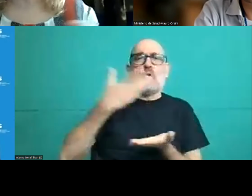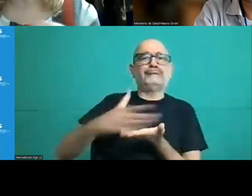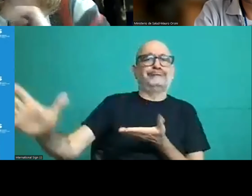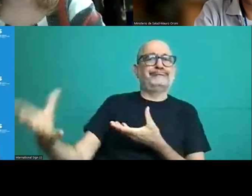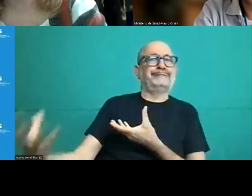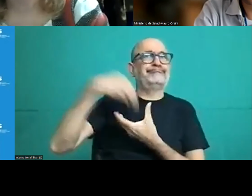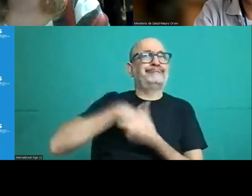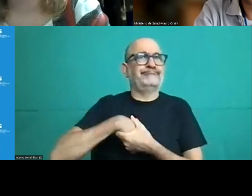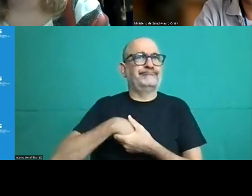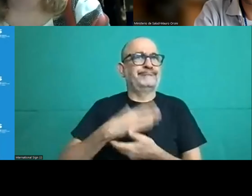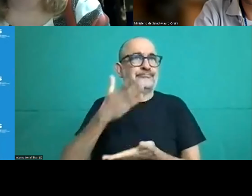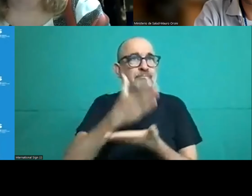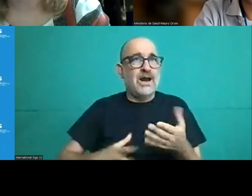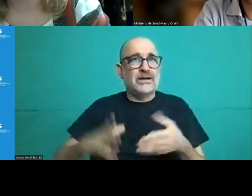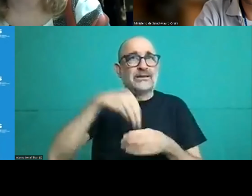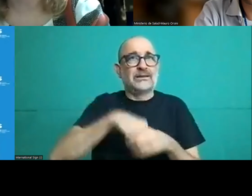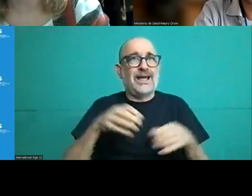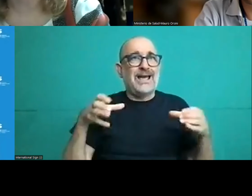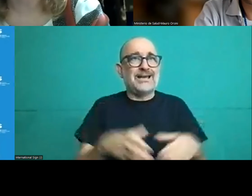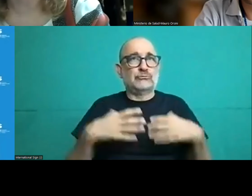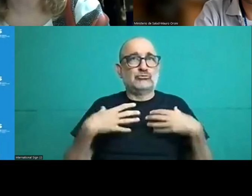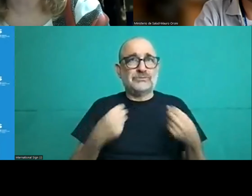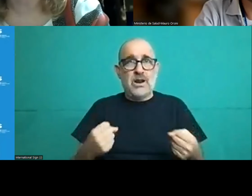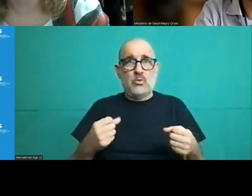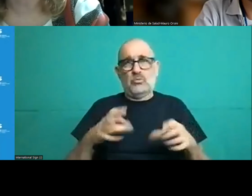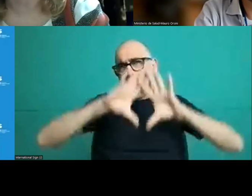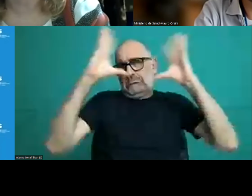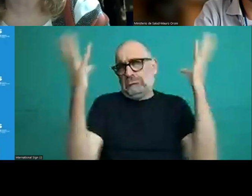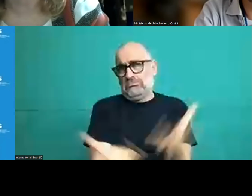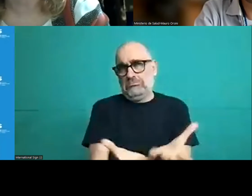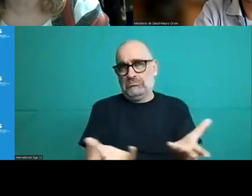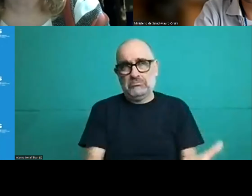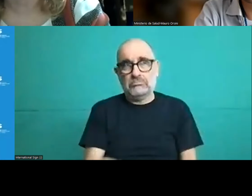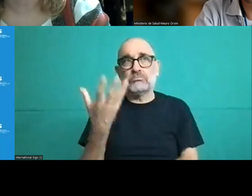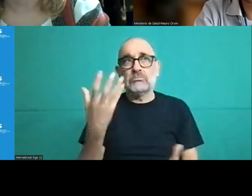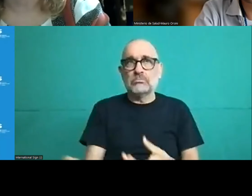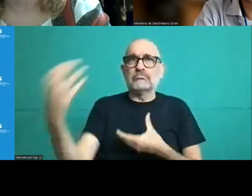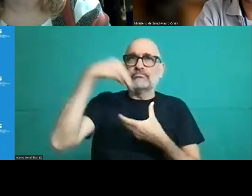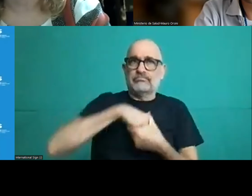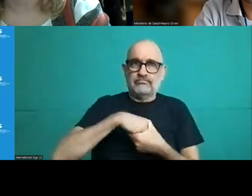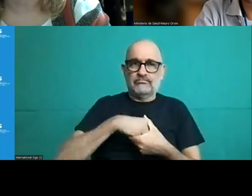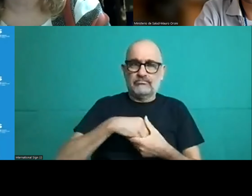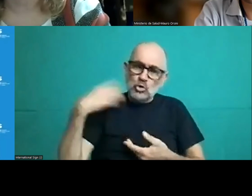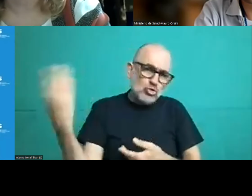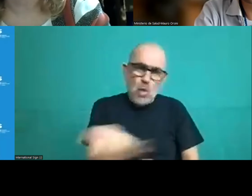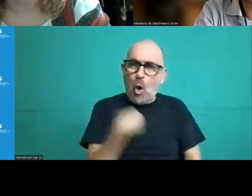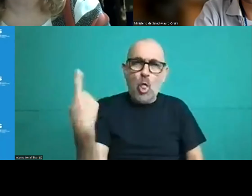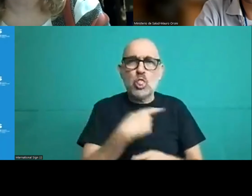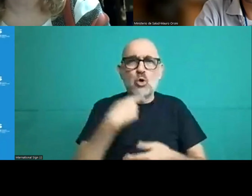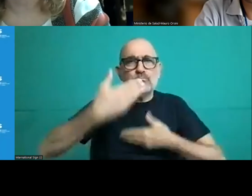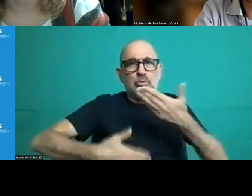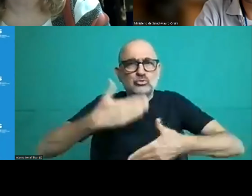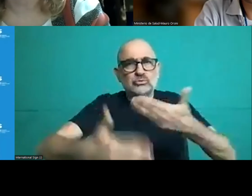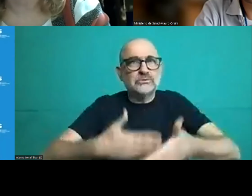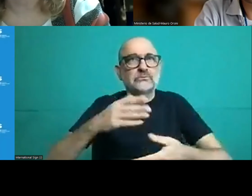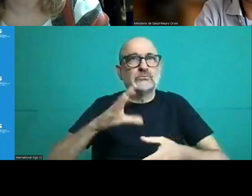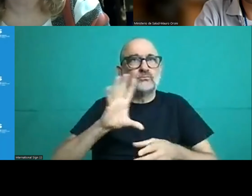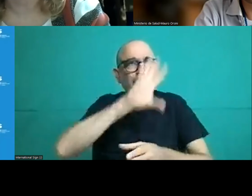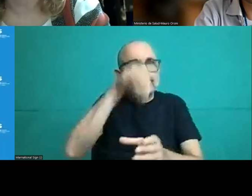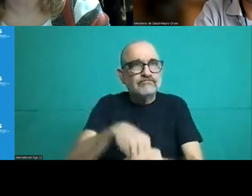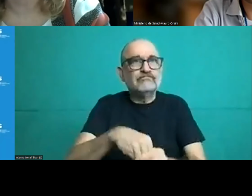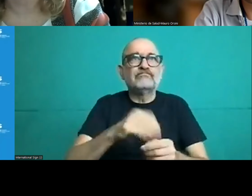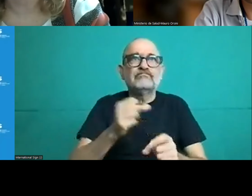afecten. Se necesita en una fase temprana, por supuesto, un cambio educativo y en las fases más tardías en las